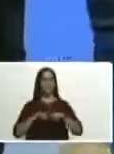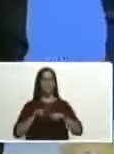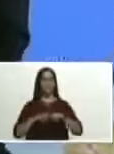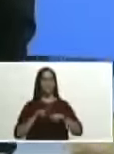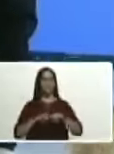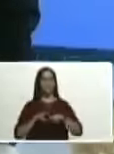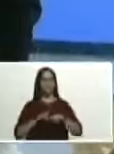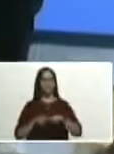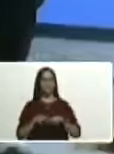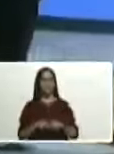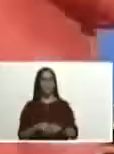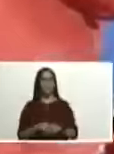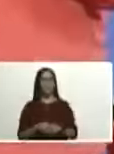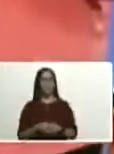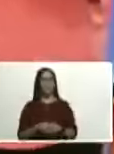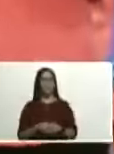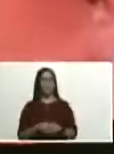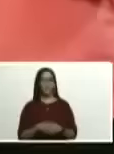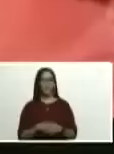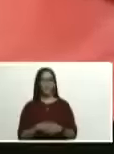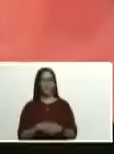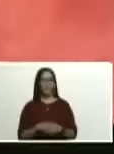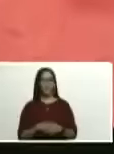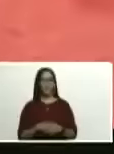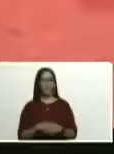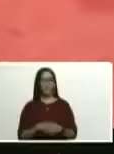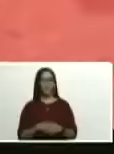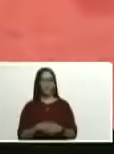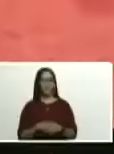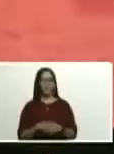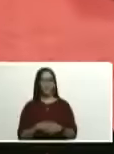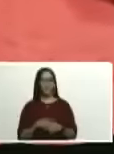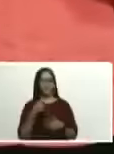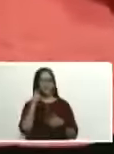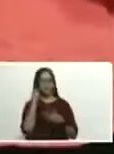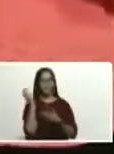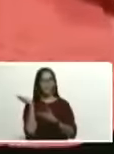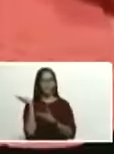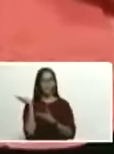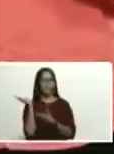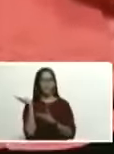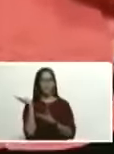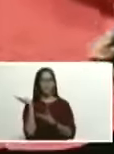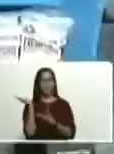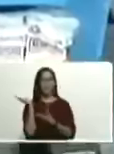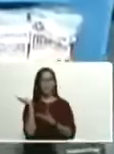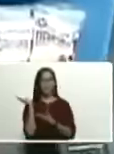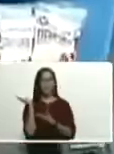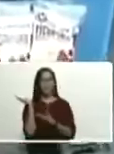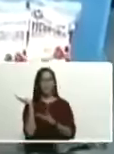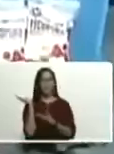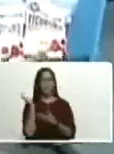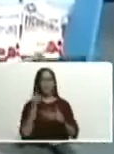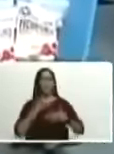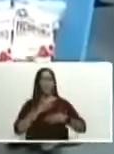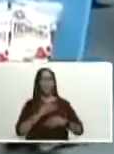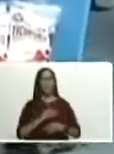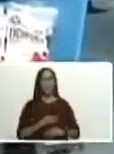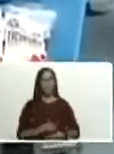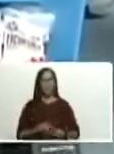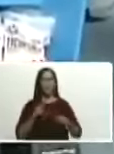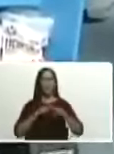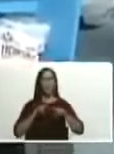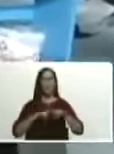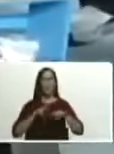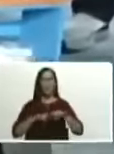para que el camarógrafo pueda tomar, muchachos. Aquí tenemos, miren, ¿qué tenemos aquí, Morelli? Los uniformes para los